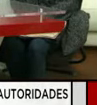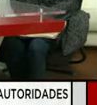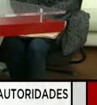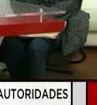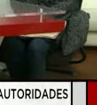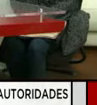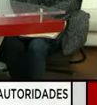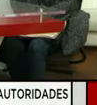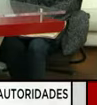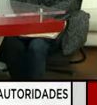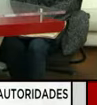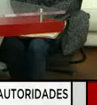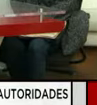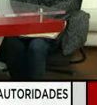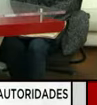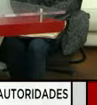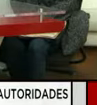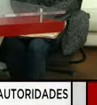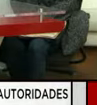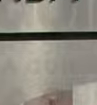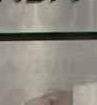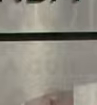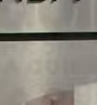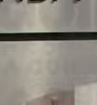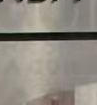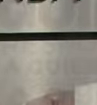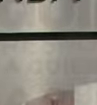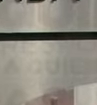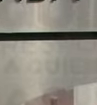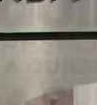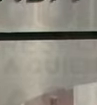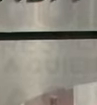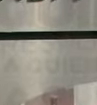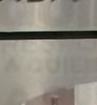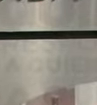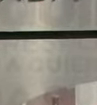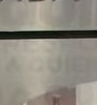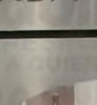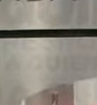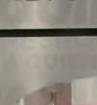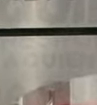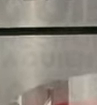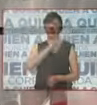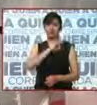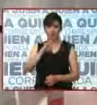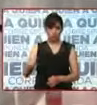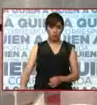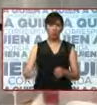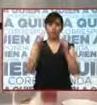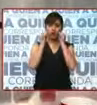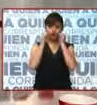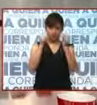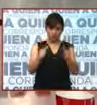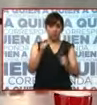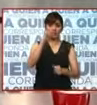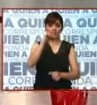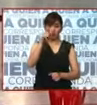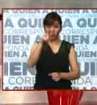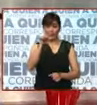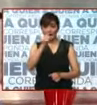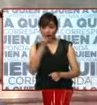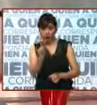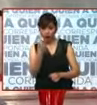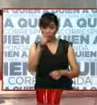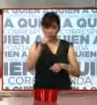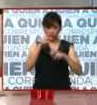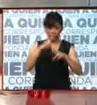gracias, claro que sí. Muy gentiles, sí, señor. Gracias. Ahí está. A ver, Laura, sí se puede atender, claro. Si tienes algo, te lo van a hacer en la